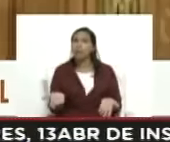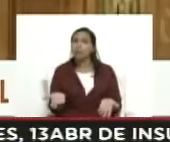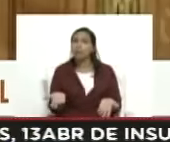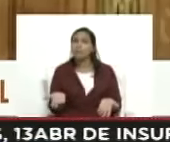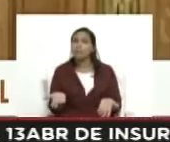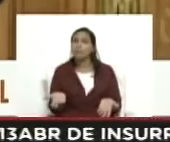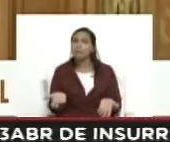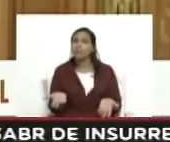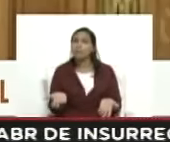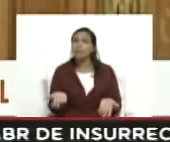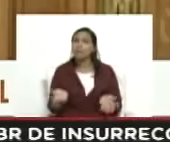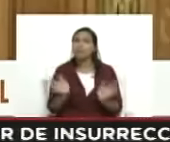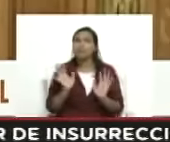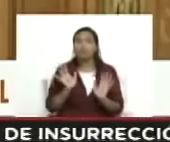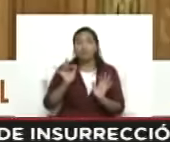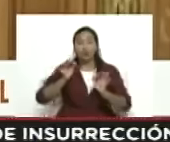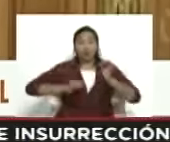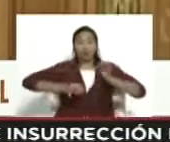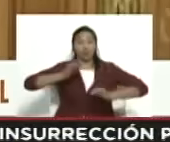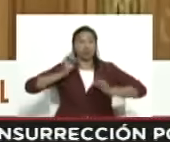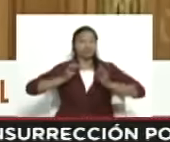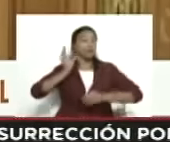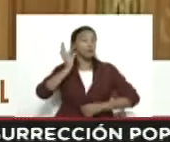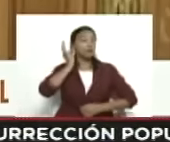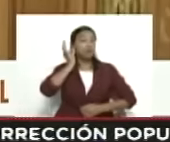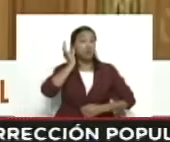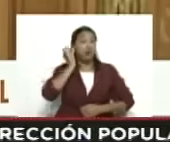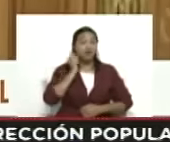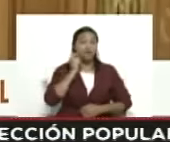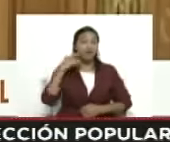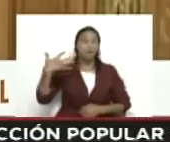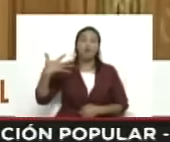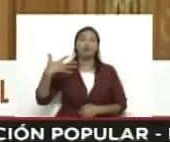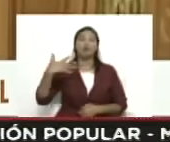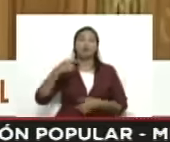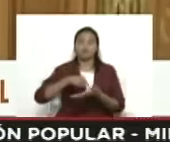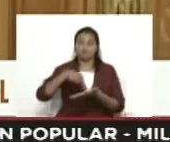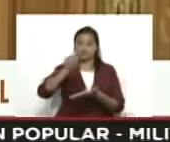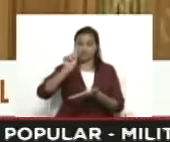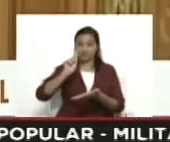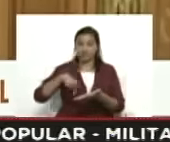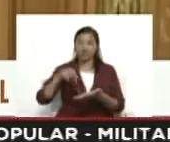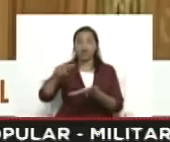Una jueza famosa firmó el... ¿Cómo se llama? La liberación.